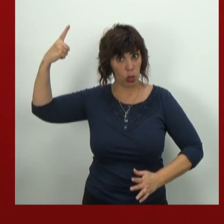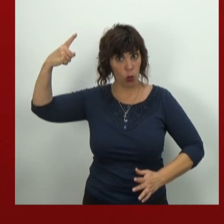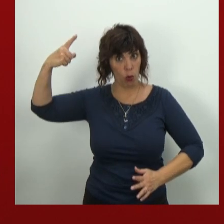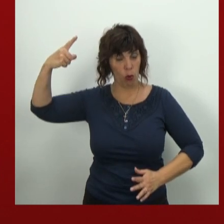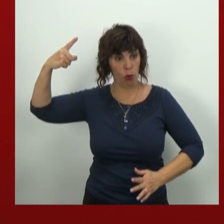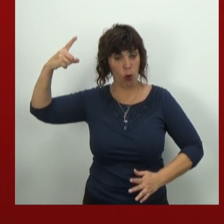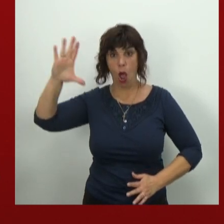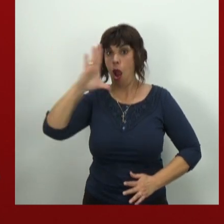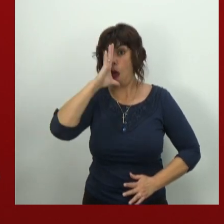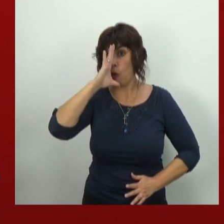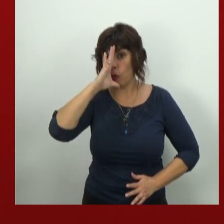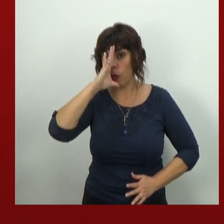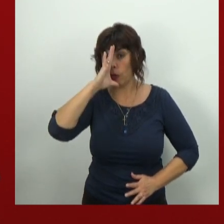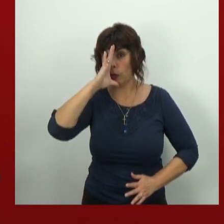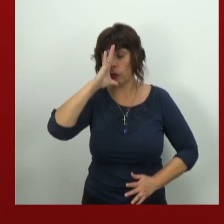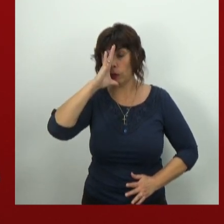la luna,